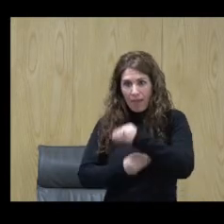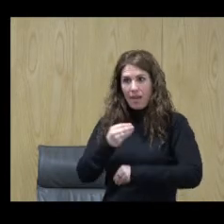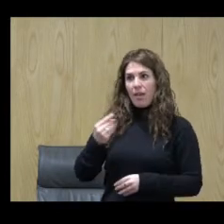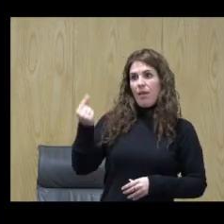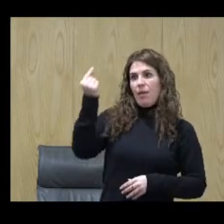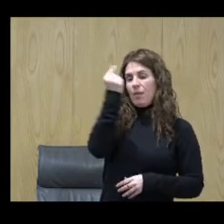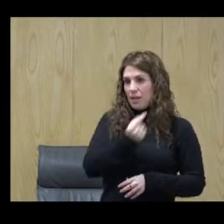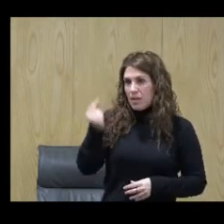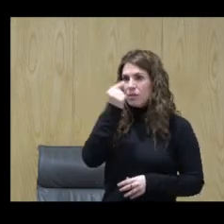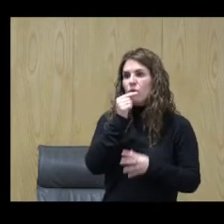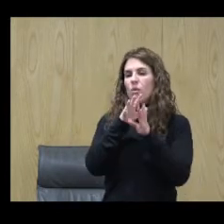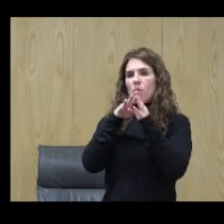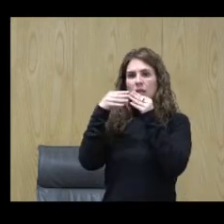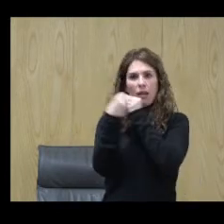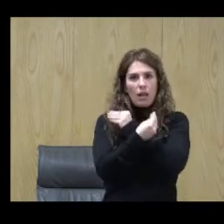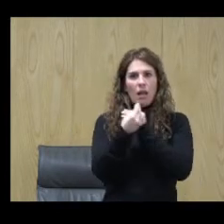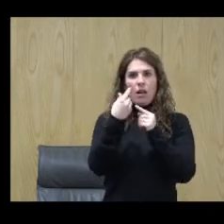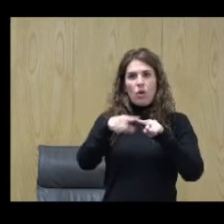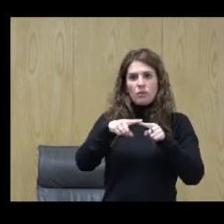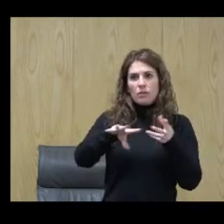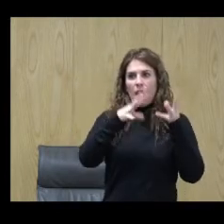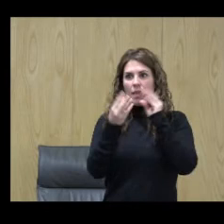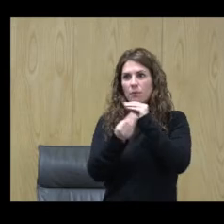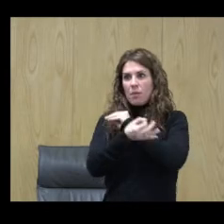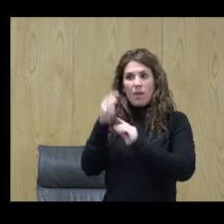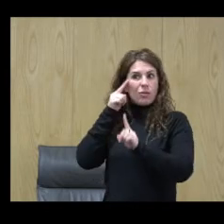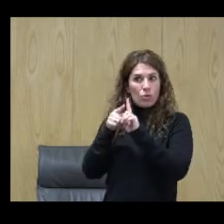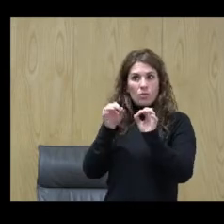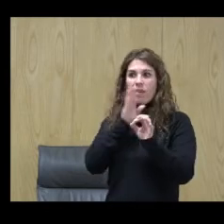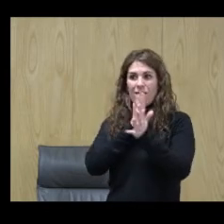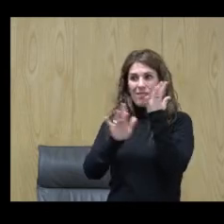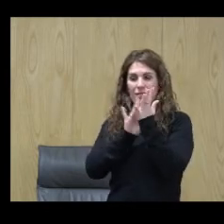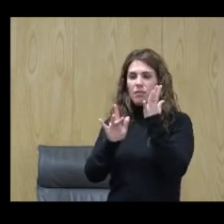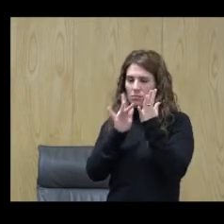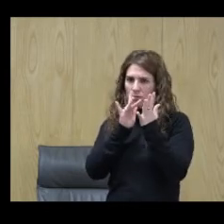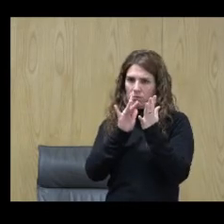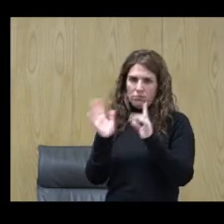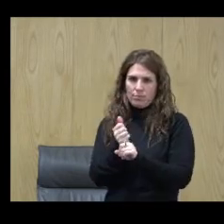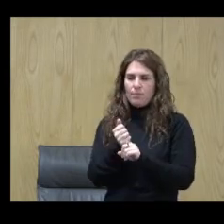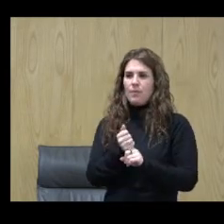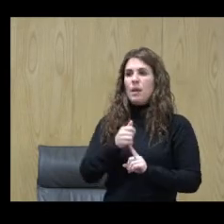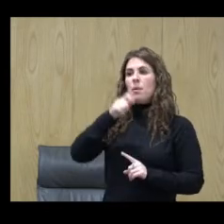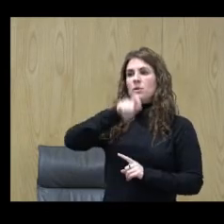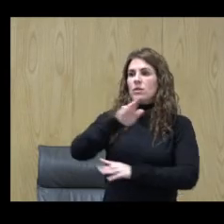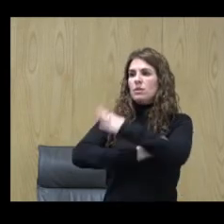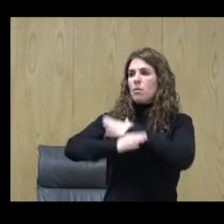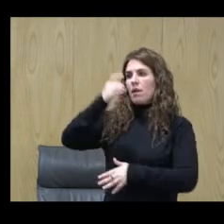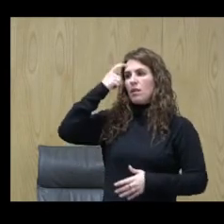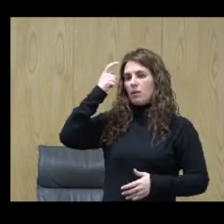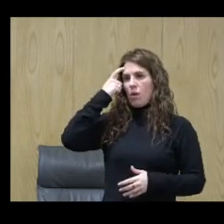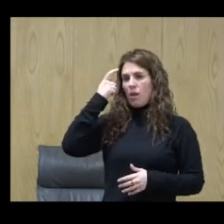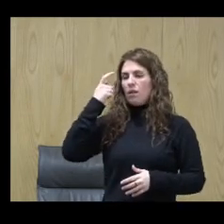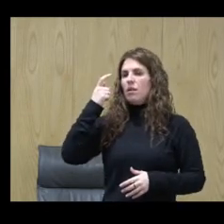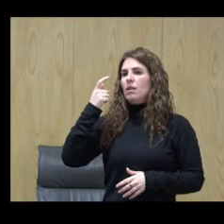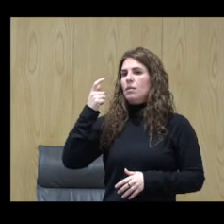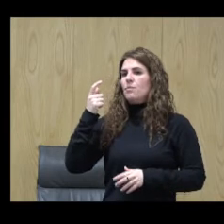diseñan materiales que puedan acoplarse en esta dirección. Sobre personas con discapacidad intelectual entre ellos, bueno, pues lo que hemos